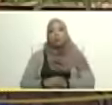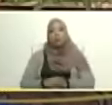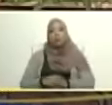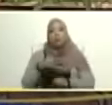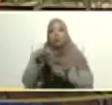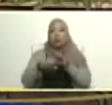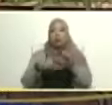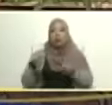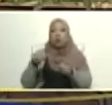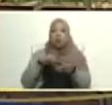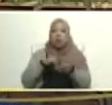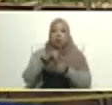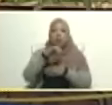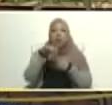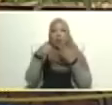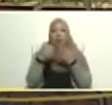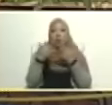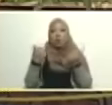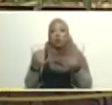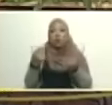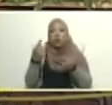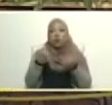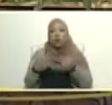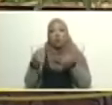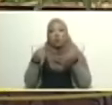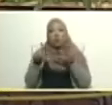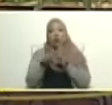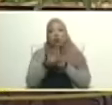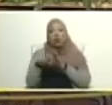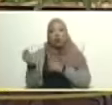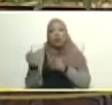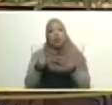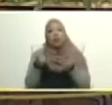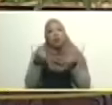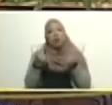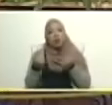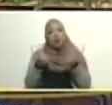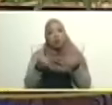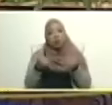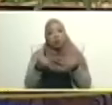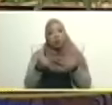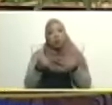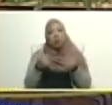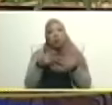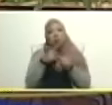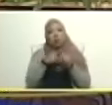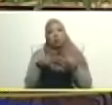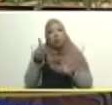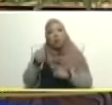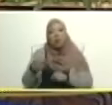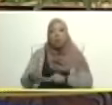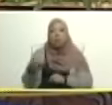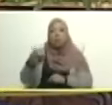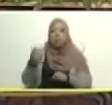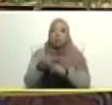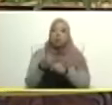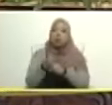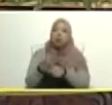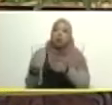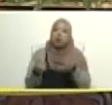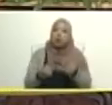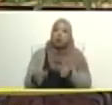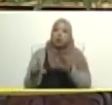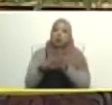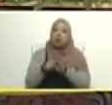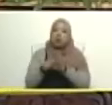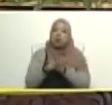simple trasegar de la economía ilícita y del dinero. Y por tanto, reemplazar las economías